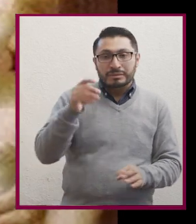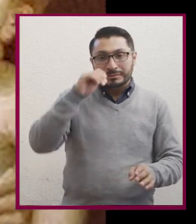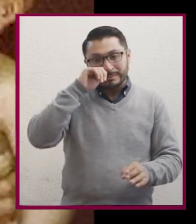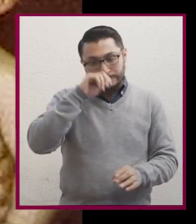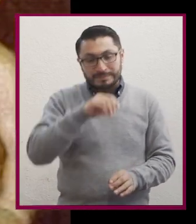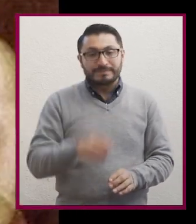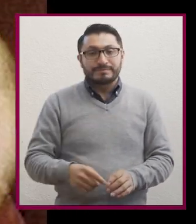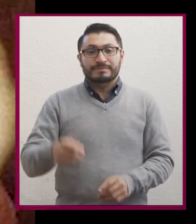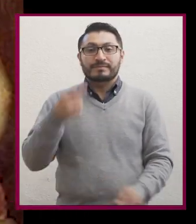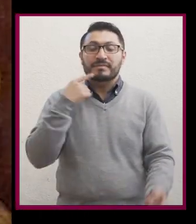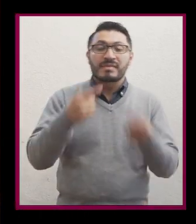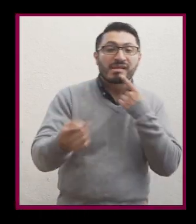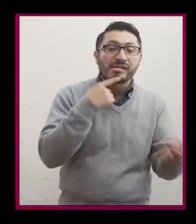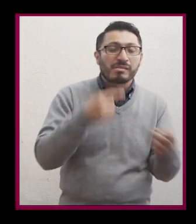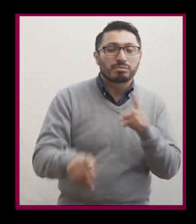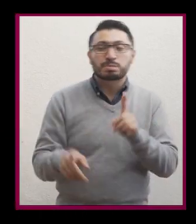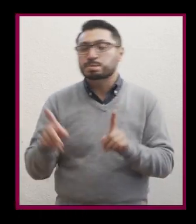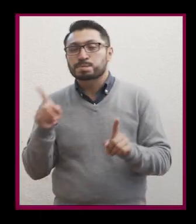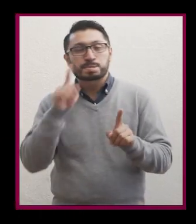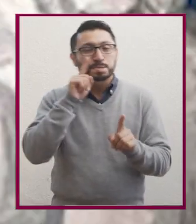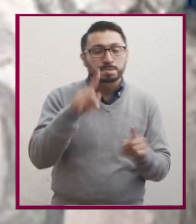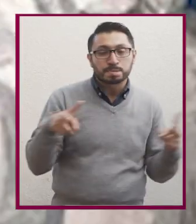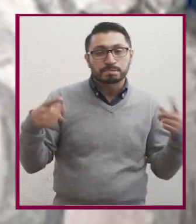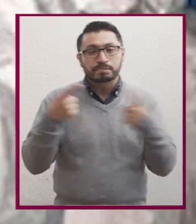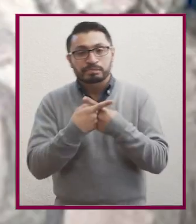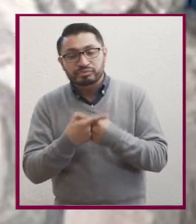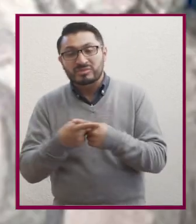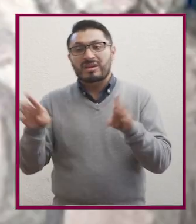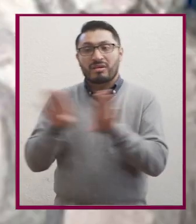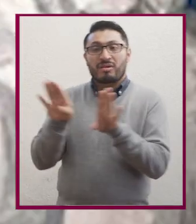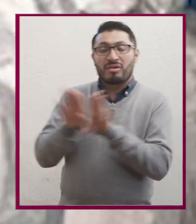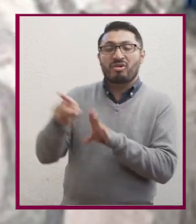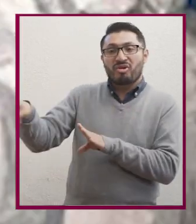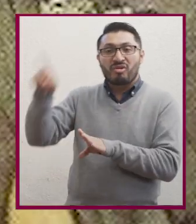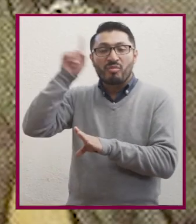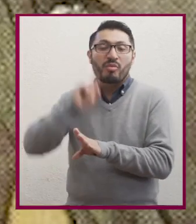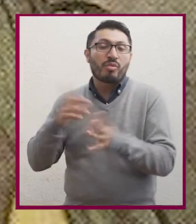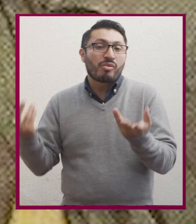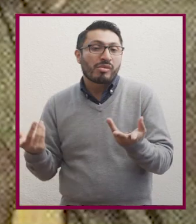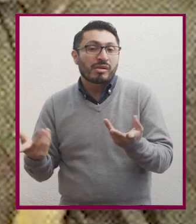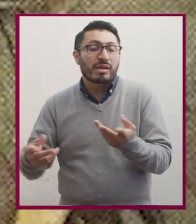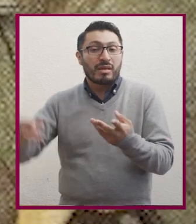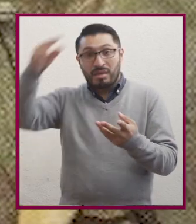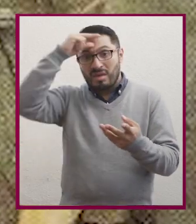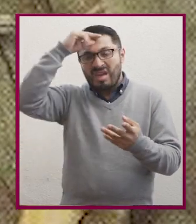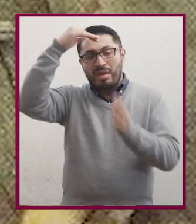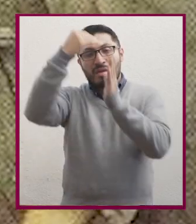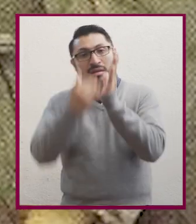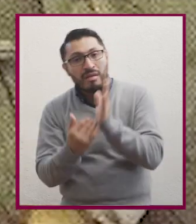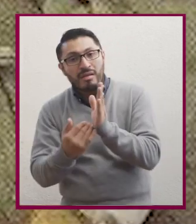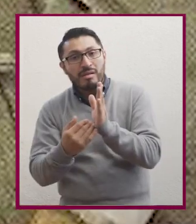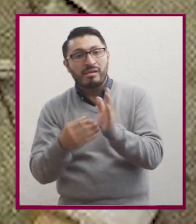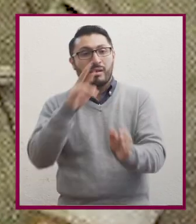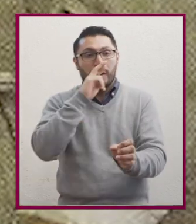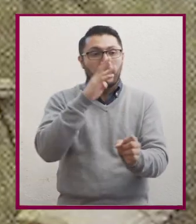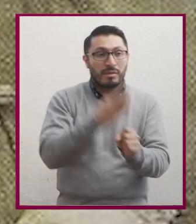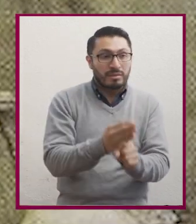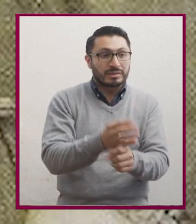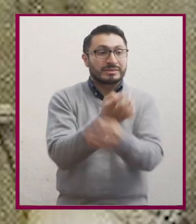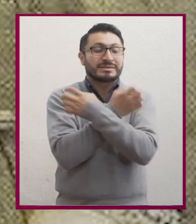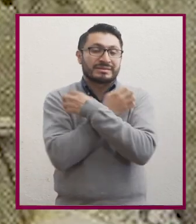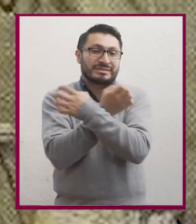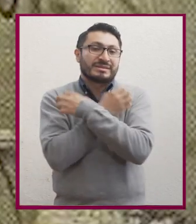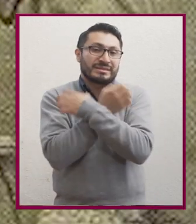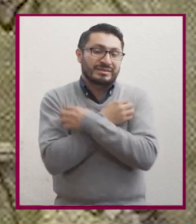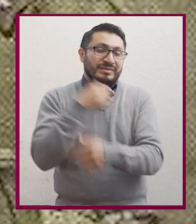aquí los críticos encuentran una contradicción. ¿Cómo puede ser que las mujeres, intelectualmente inferiores, estén a cargo de educar